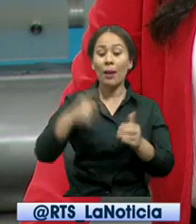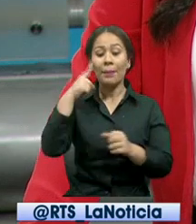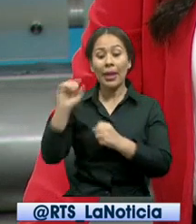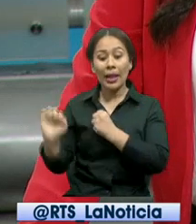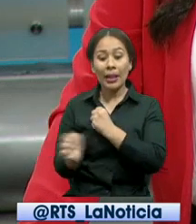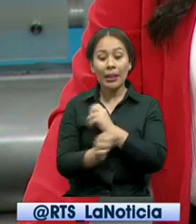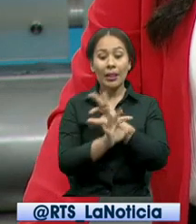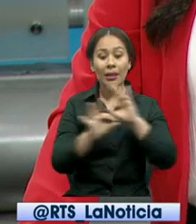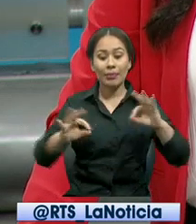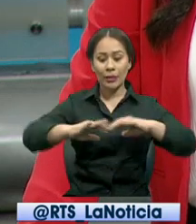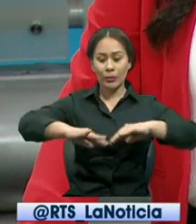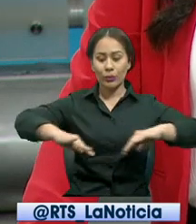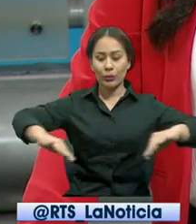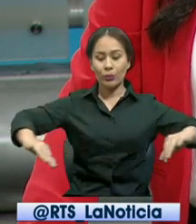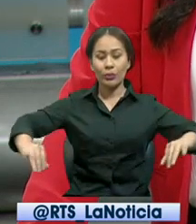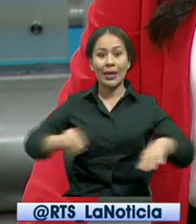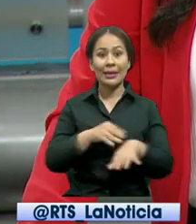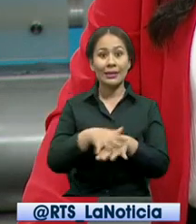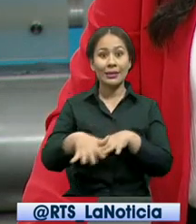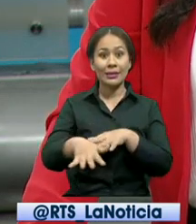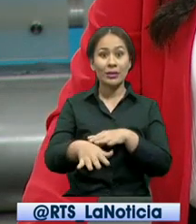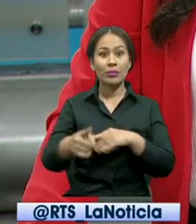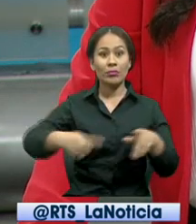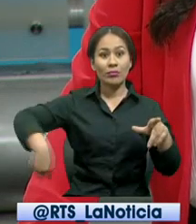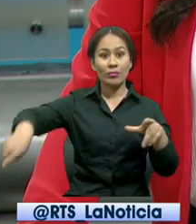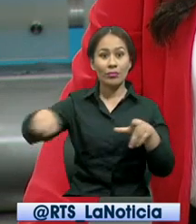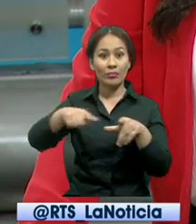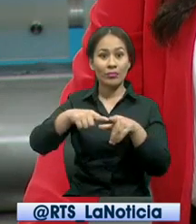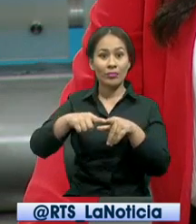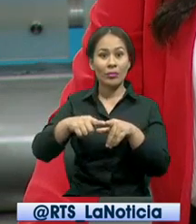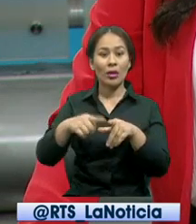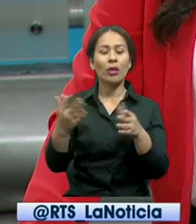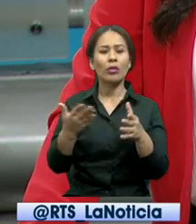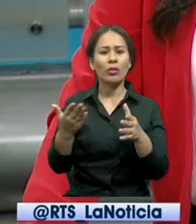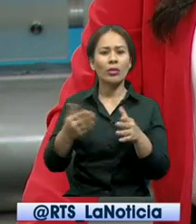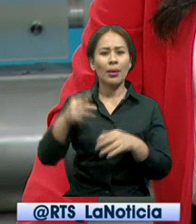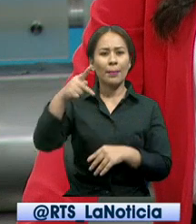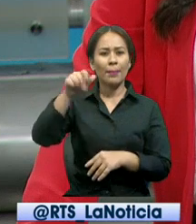sedimentos ubicados en los alrededores del islote El Palmar en el río